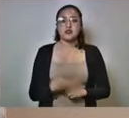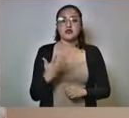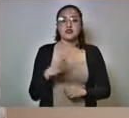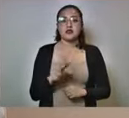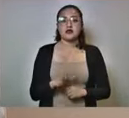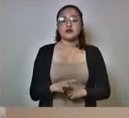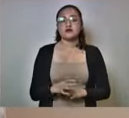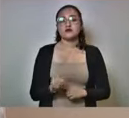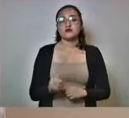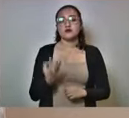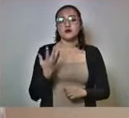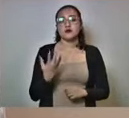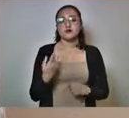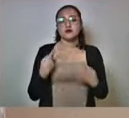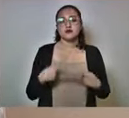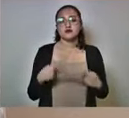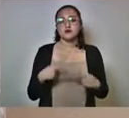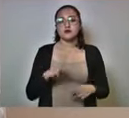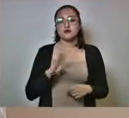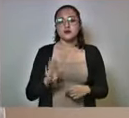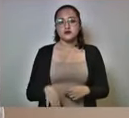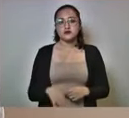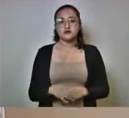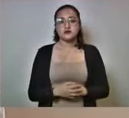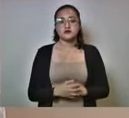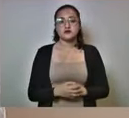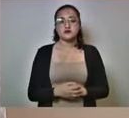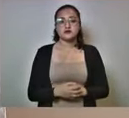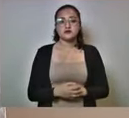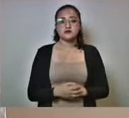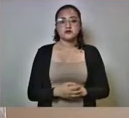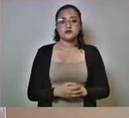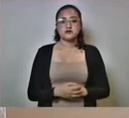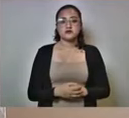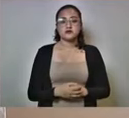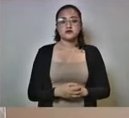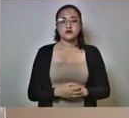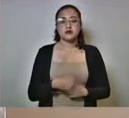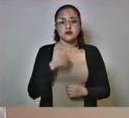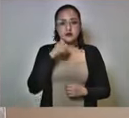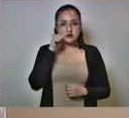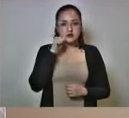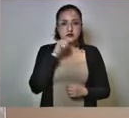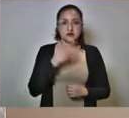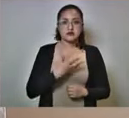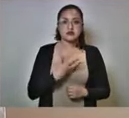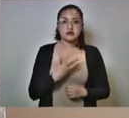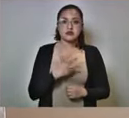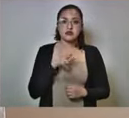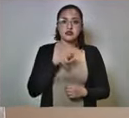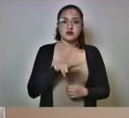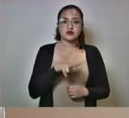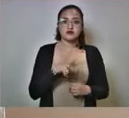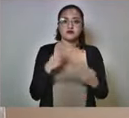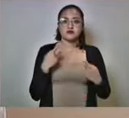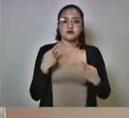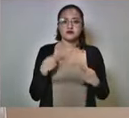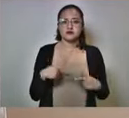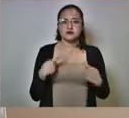nuevos fallecidos, 10 casos de personas fallecidas. Es decir, ayer tuvimos 18